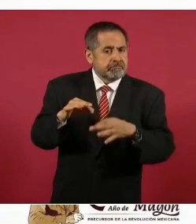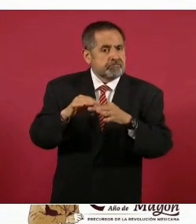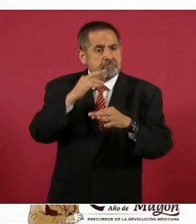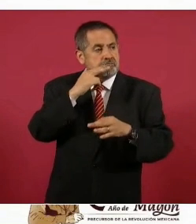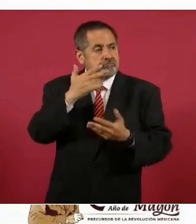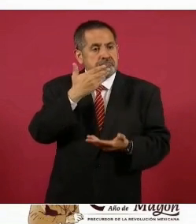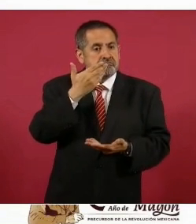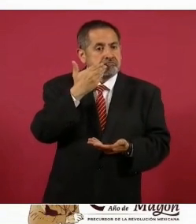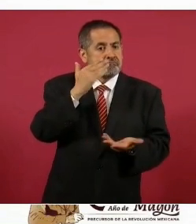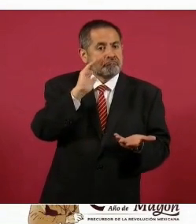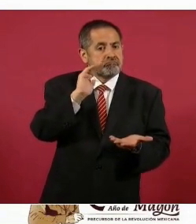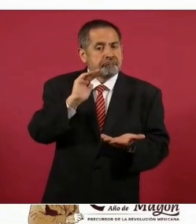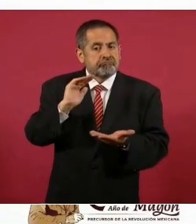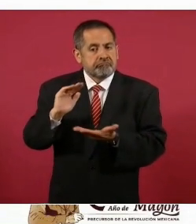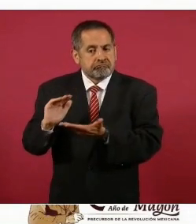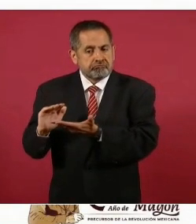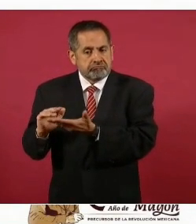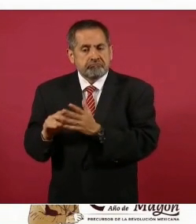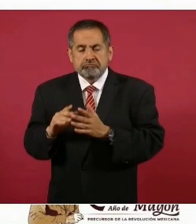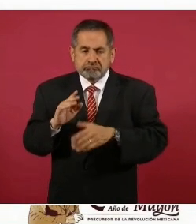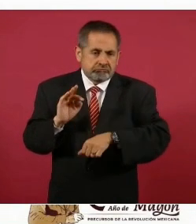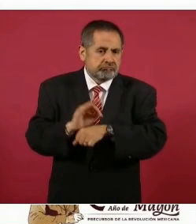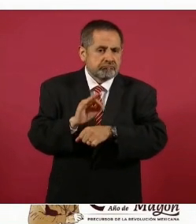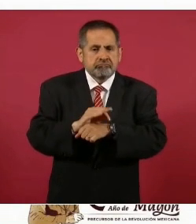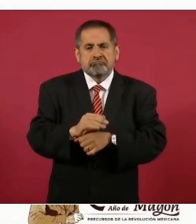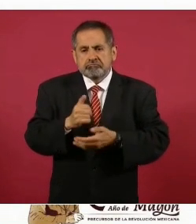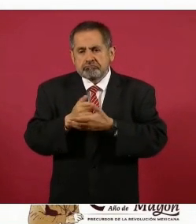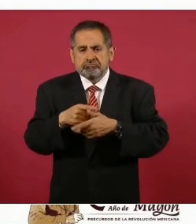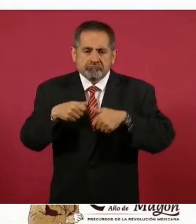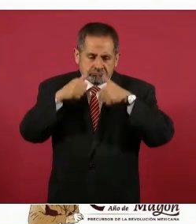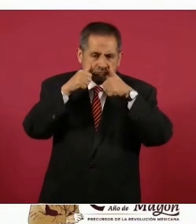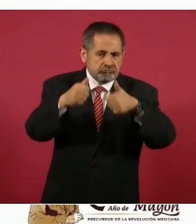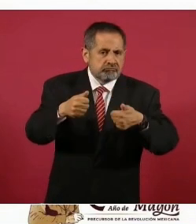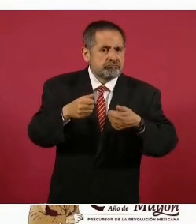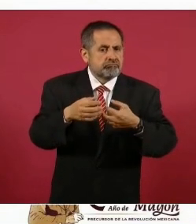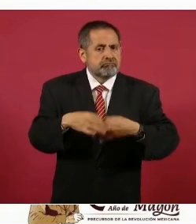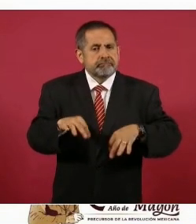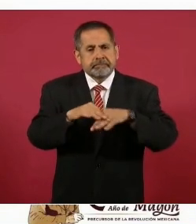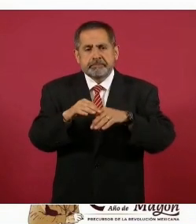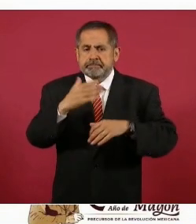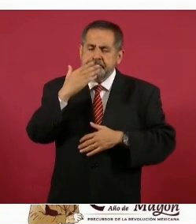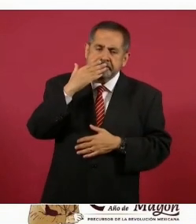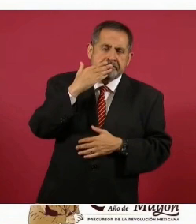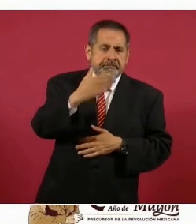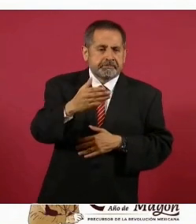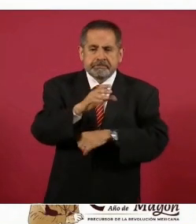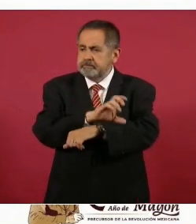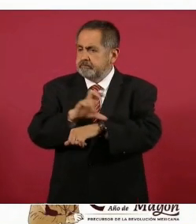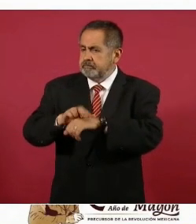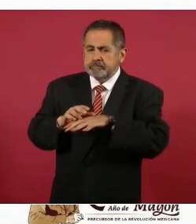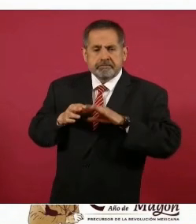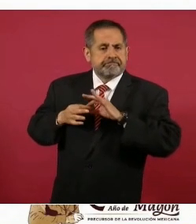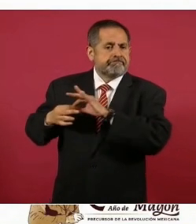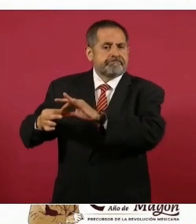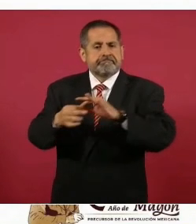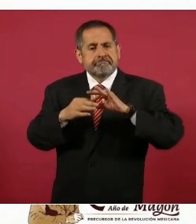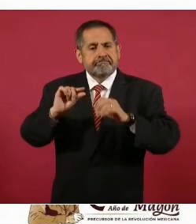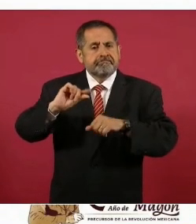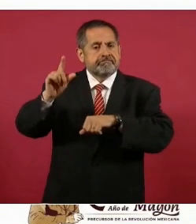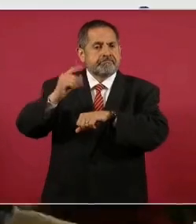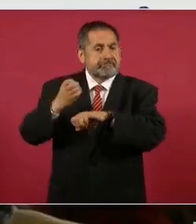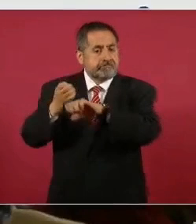y seguimos fortaleciendo en este caso la buena coordinación con las autoridades